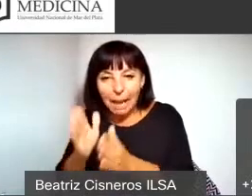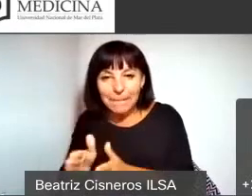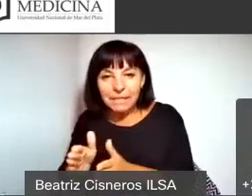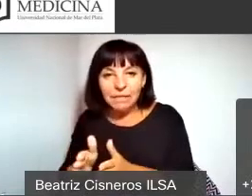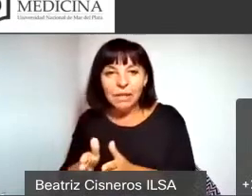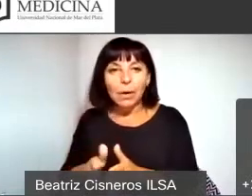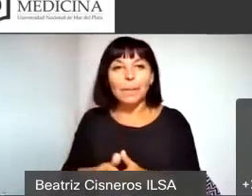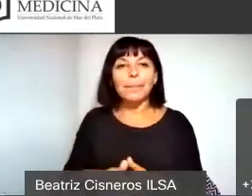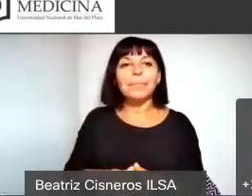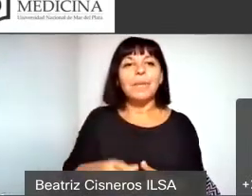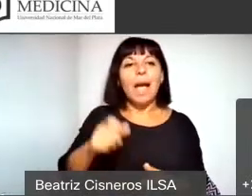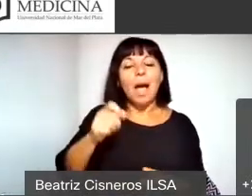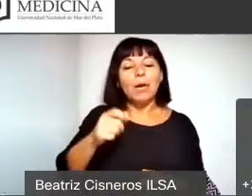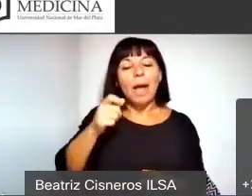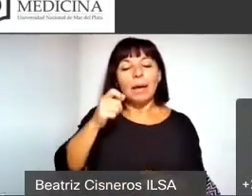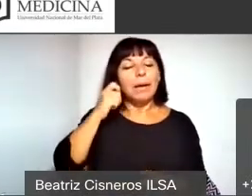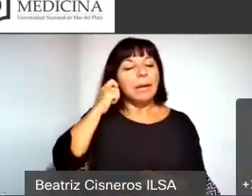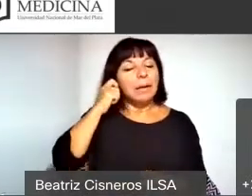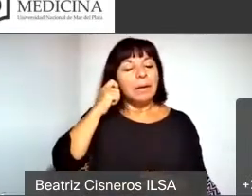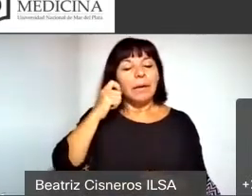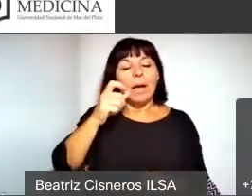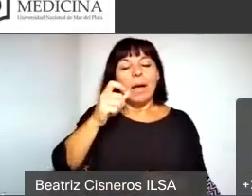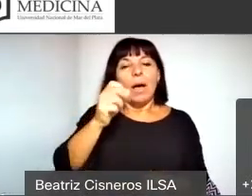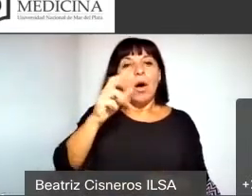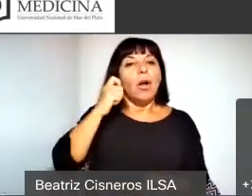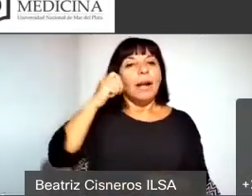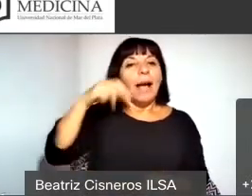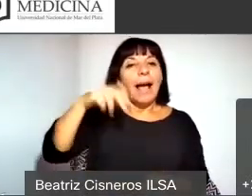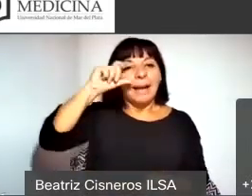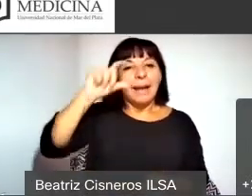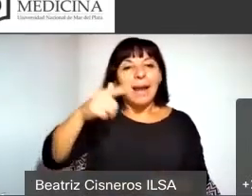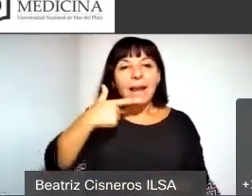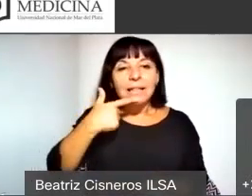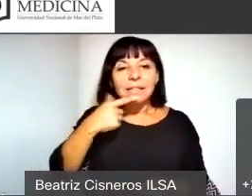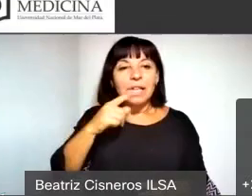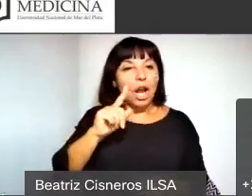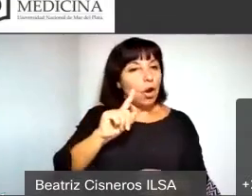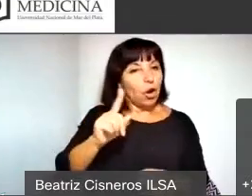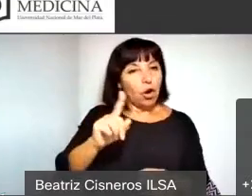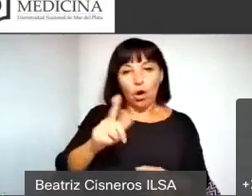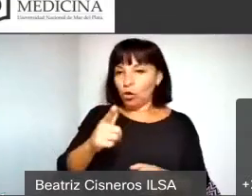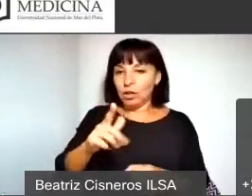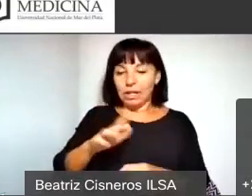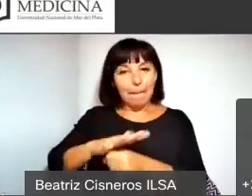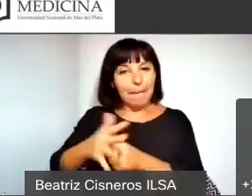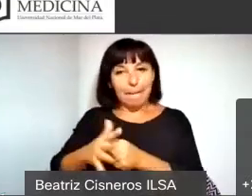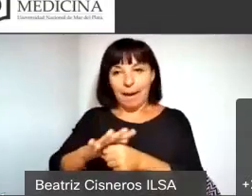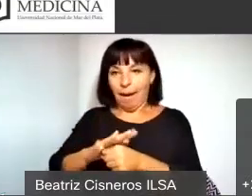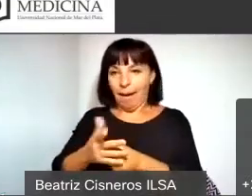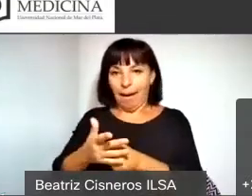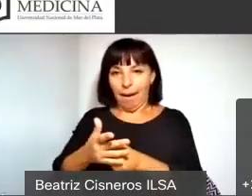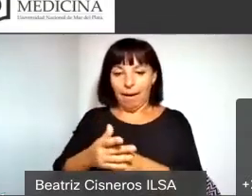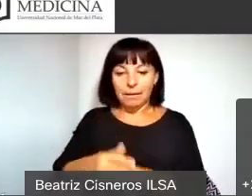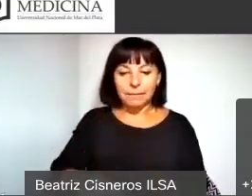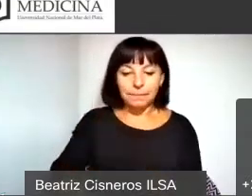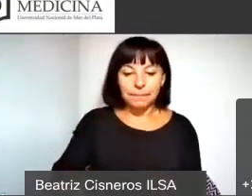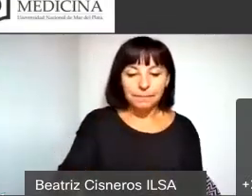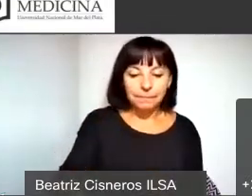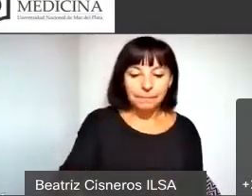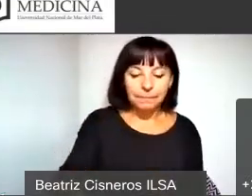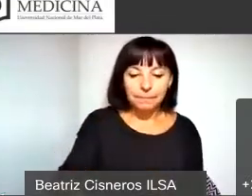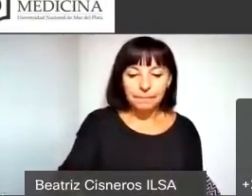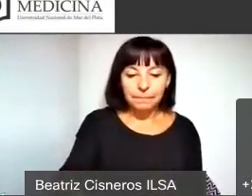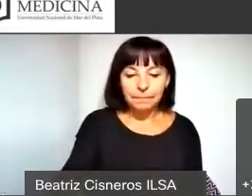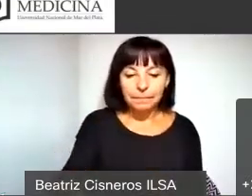Seguimos, y ahora pasamos a organelas no membranosas. Abandonamos las organelas membranosas, pasamos a las no membranosas.